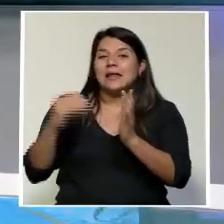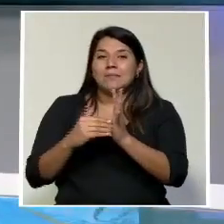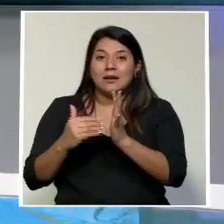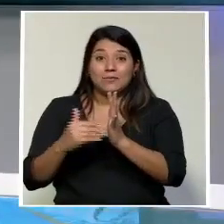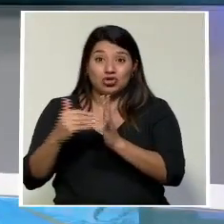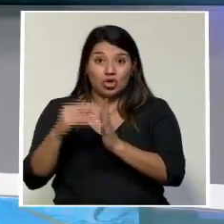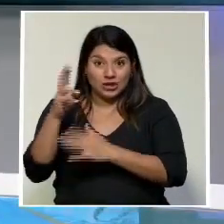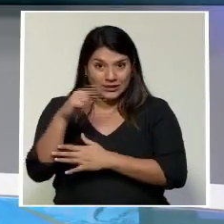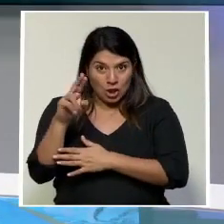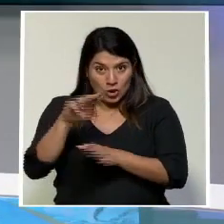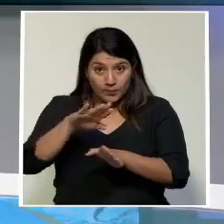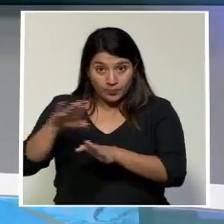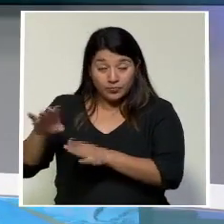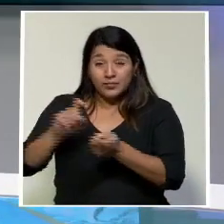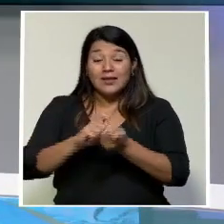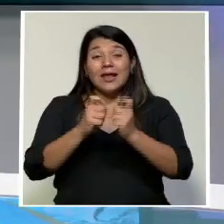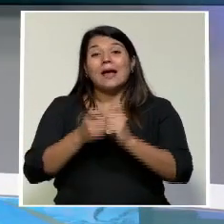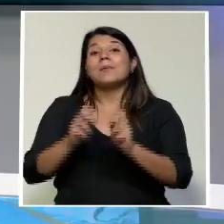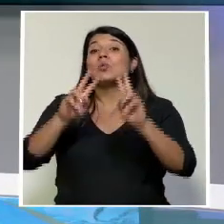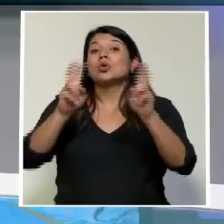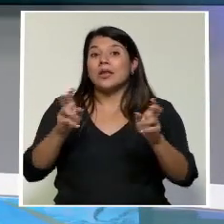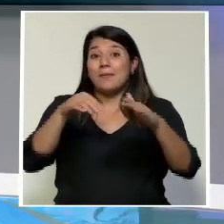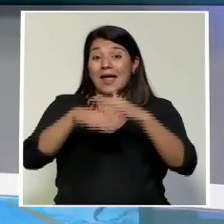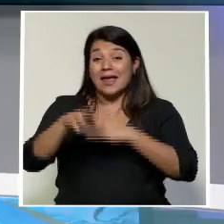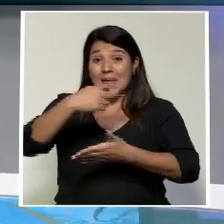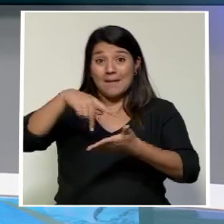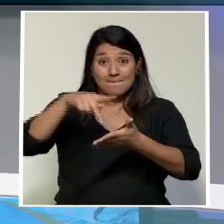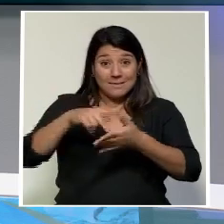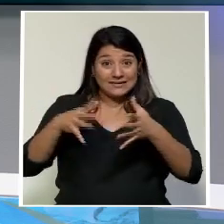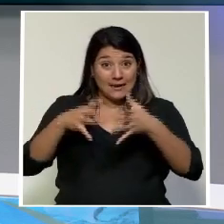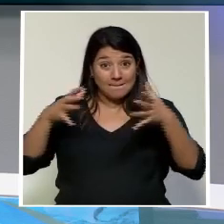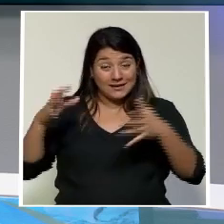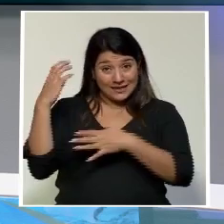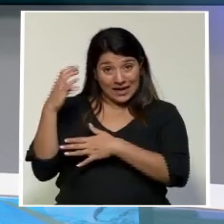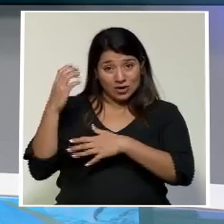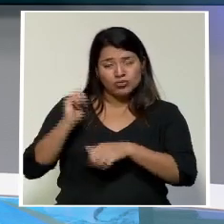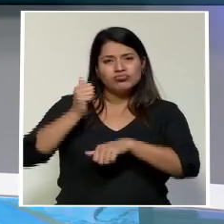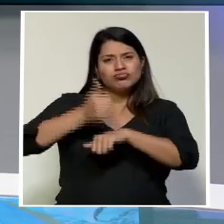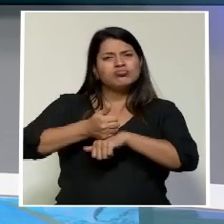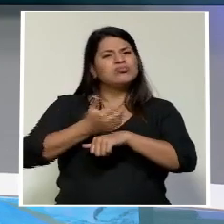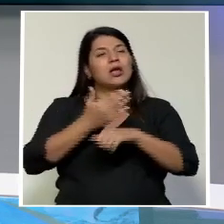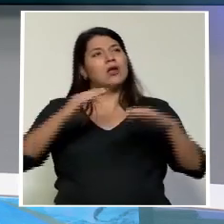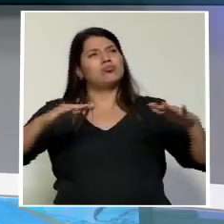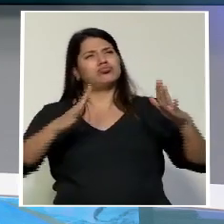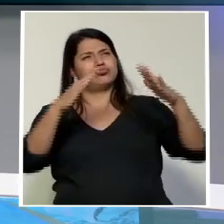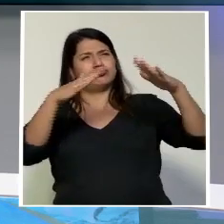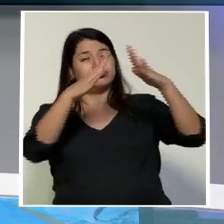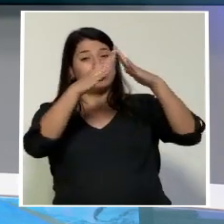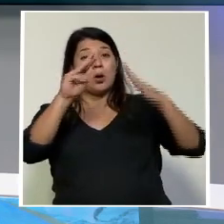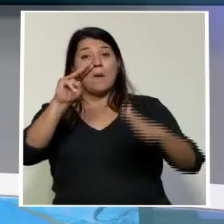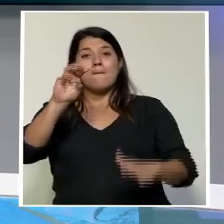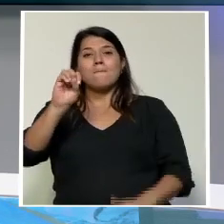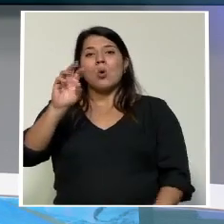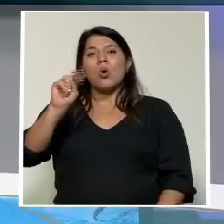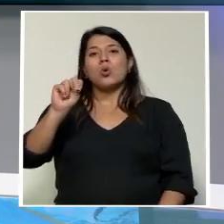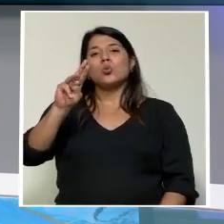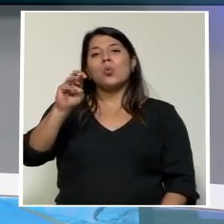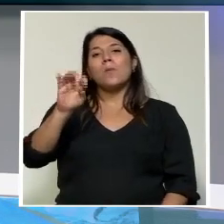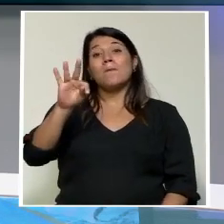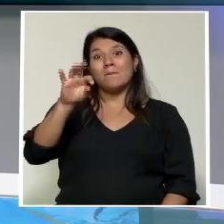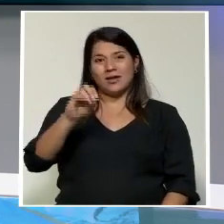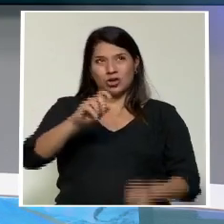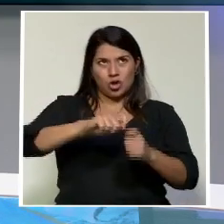Cambiamos de tema, en la Plaza Mayor de Cartago colocarán un monumento de la independencia que alcanzará los nueve metros de altura y